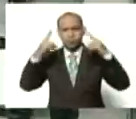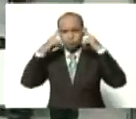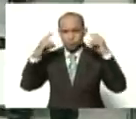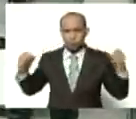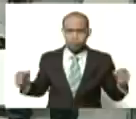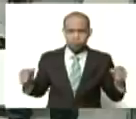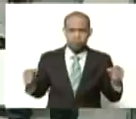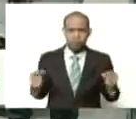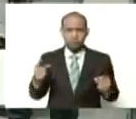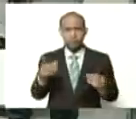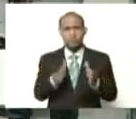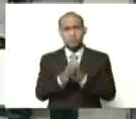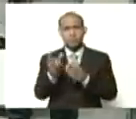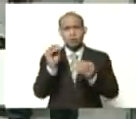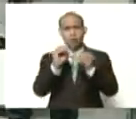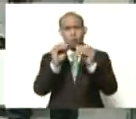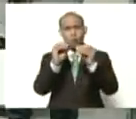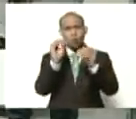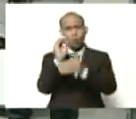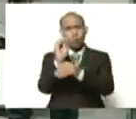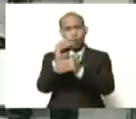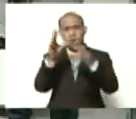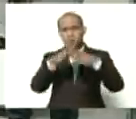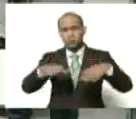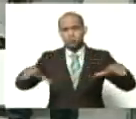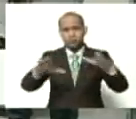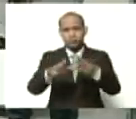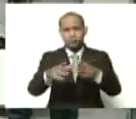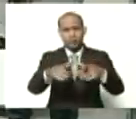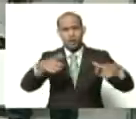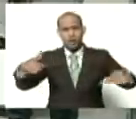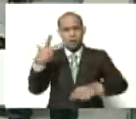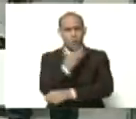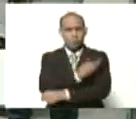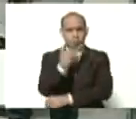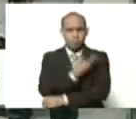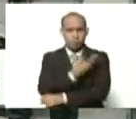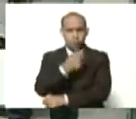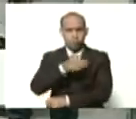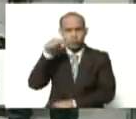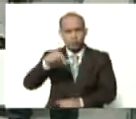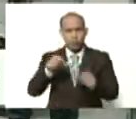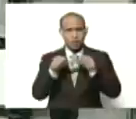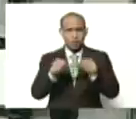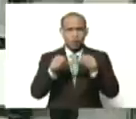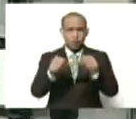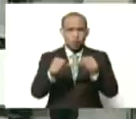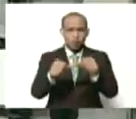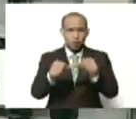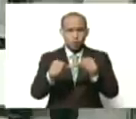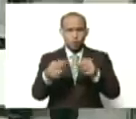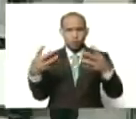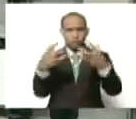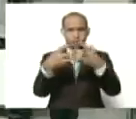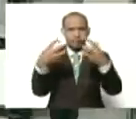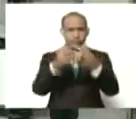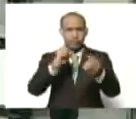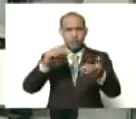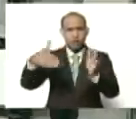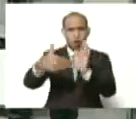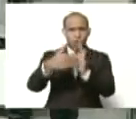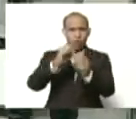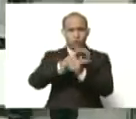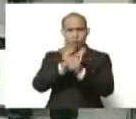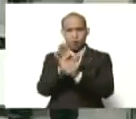estos espacios físicos para la gran jornada de vacunación y seguir desde aquí en la gran batalla contra el COVID. Vamos a escuchar a